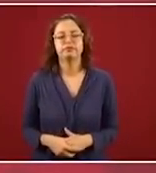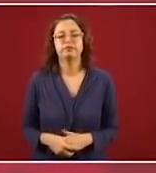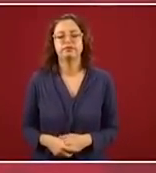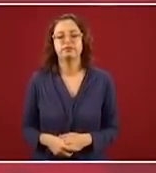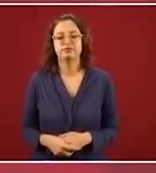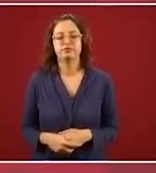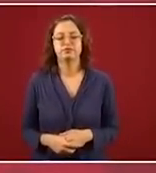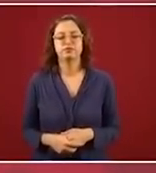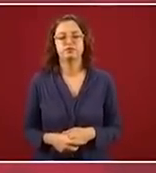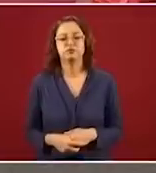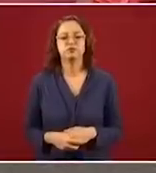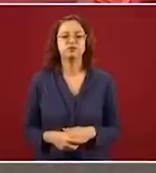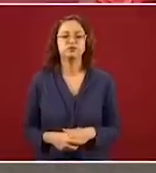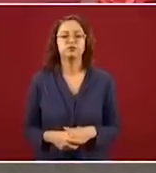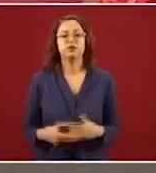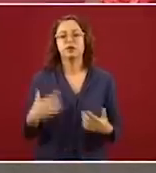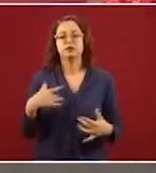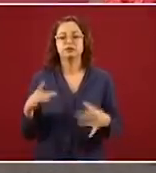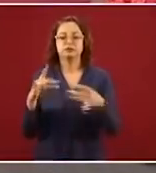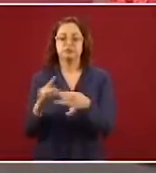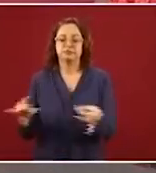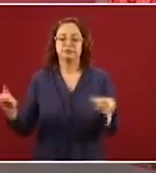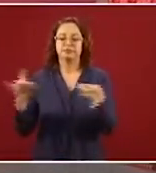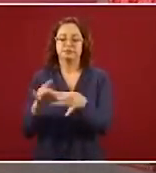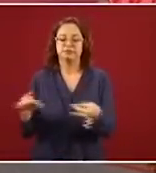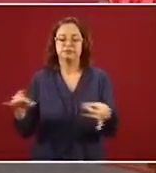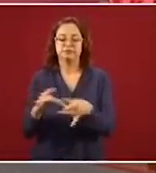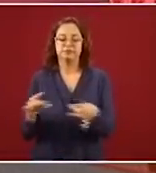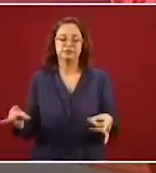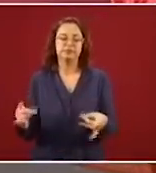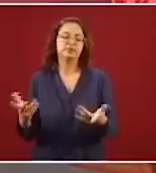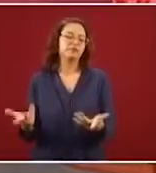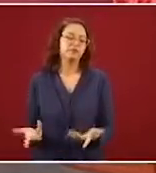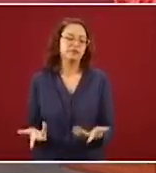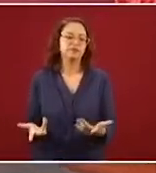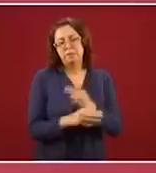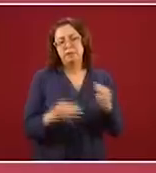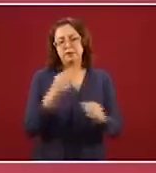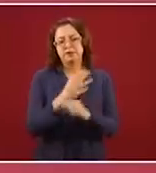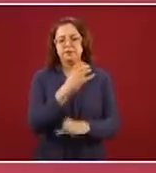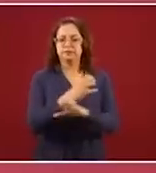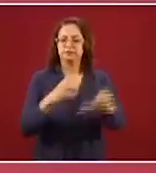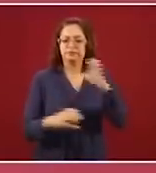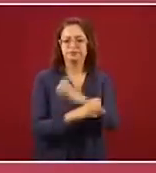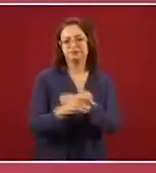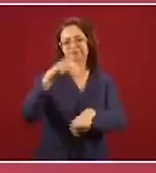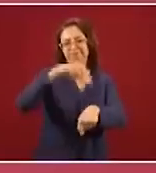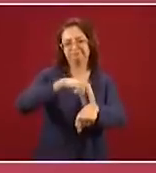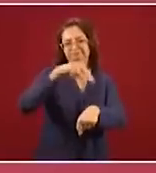vaya a convertir otra vez en el tema central, pero y